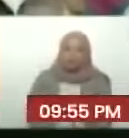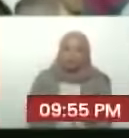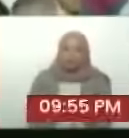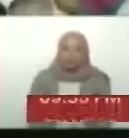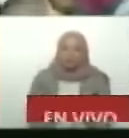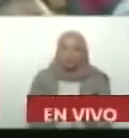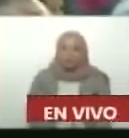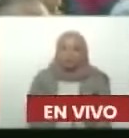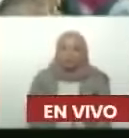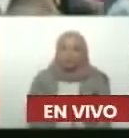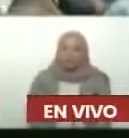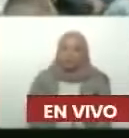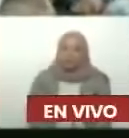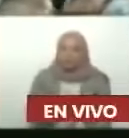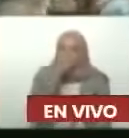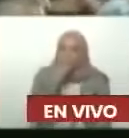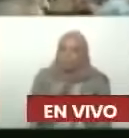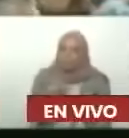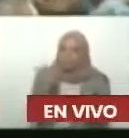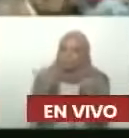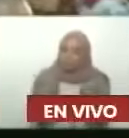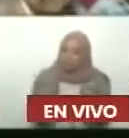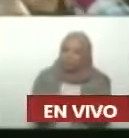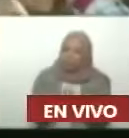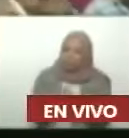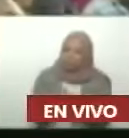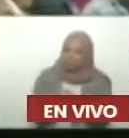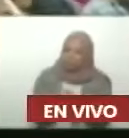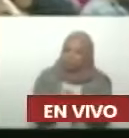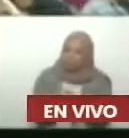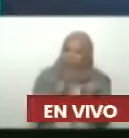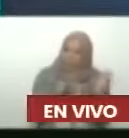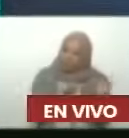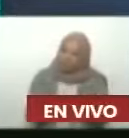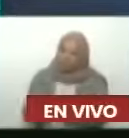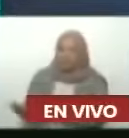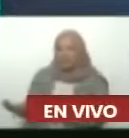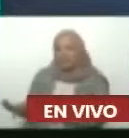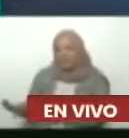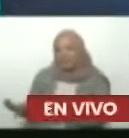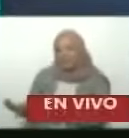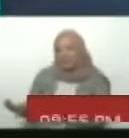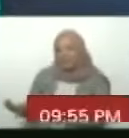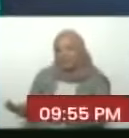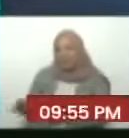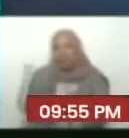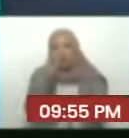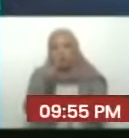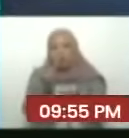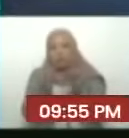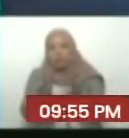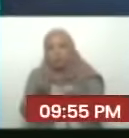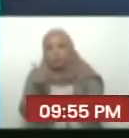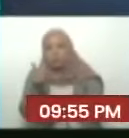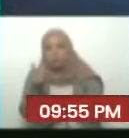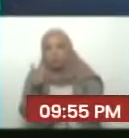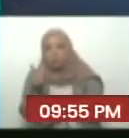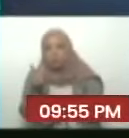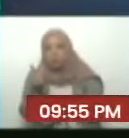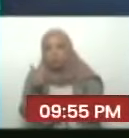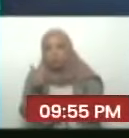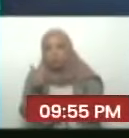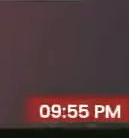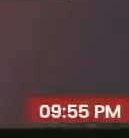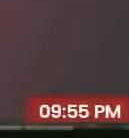A Okumare. Bueno, y ahora vamos al segmento con regiones. Adelante.